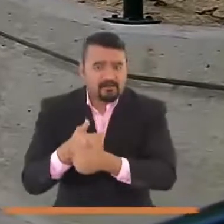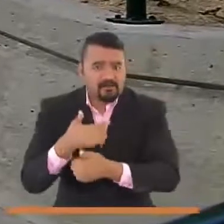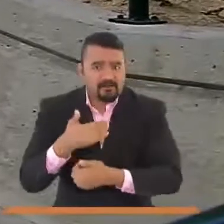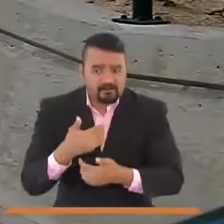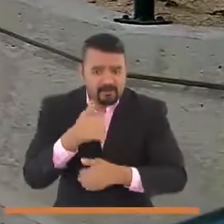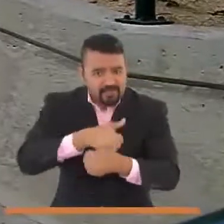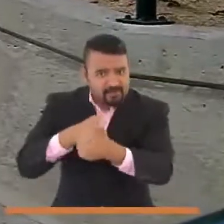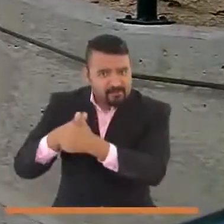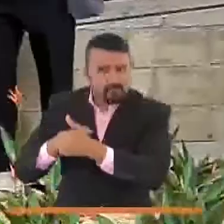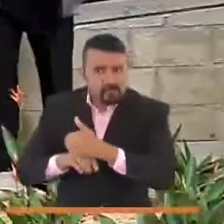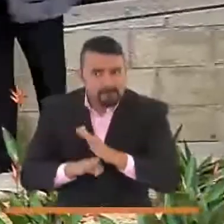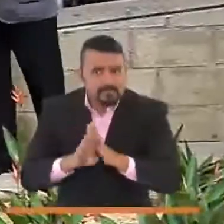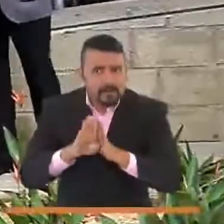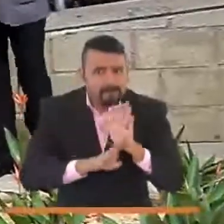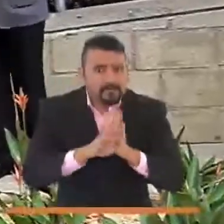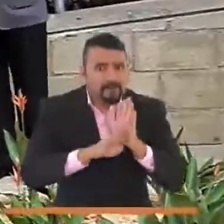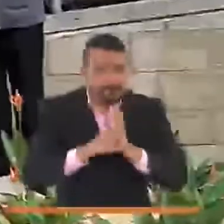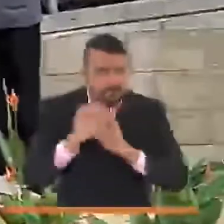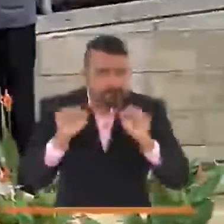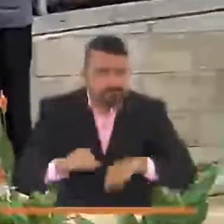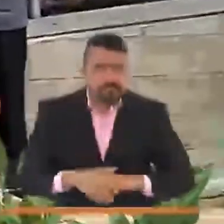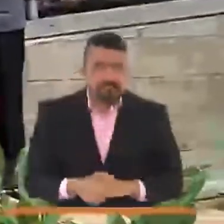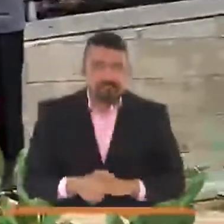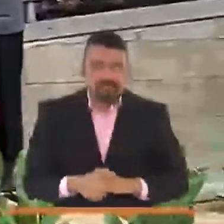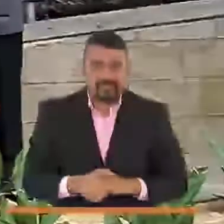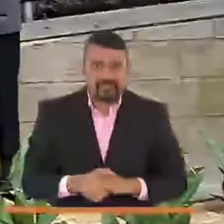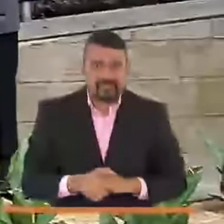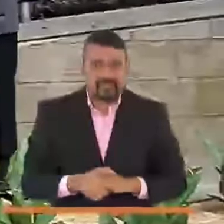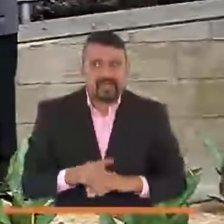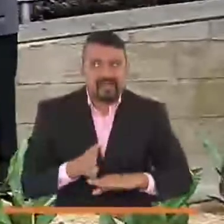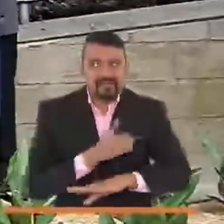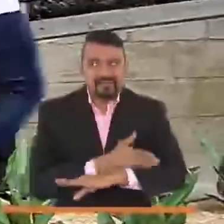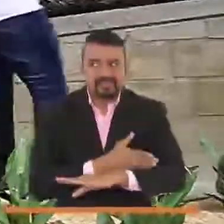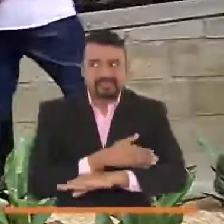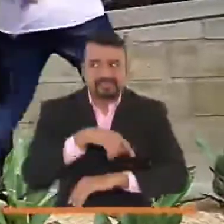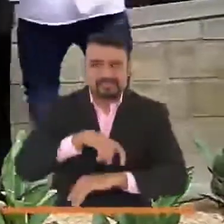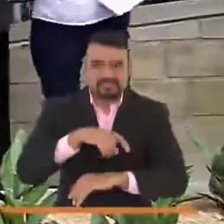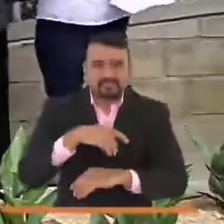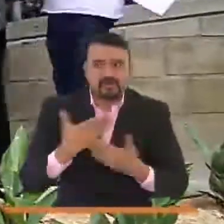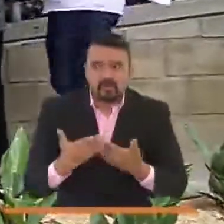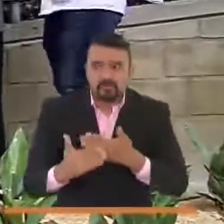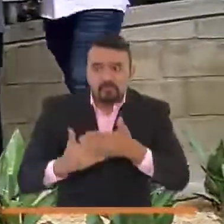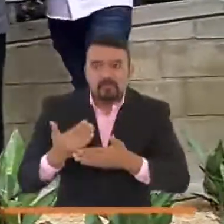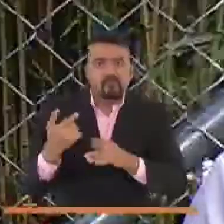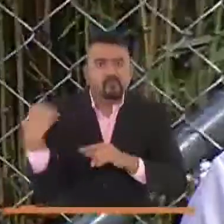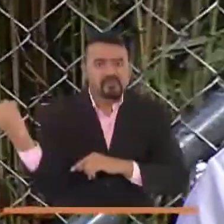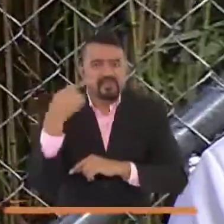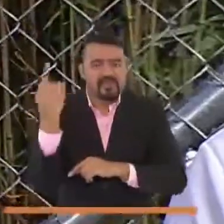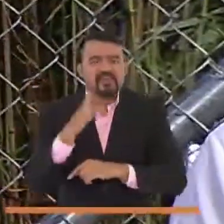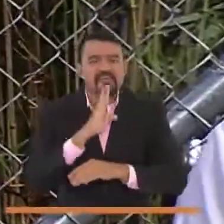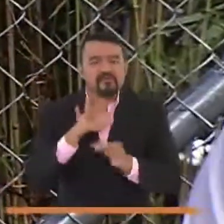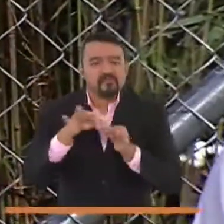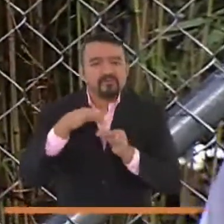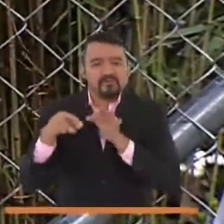que sigue la pujanza de los envigadeños, que seguimos siendo un municipio ejemplo a nivel departamental y nacional. Esas